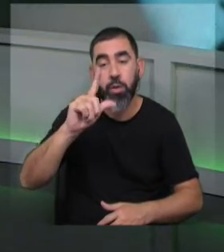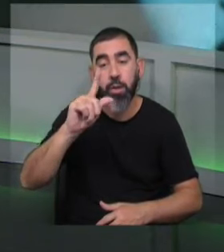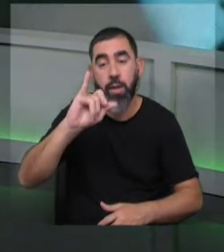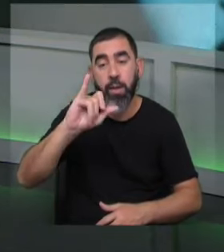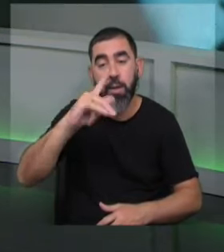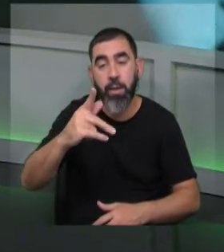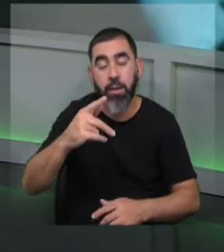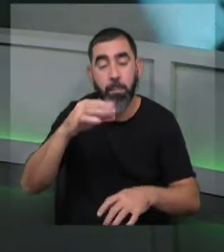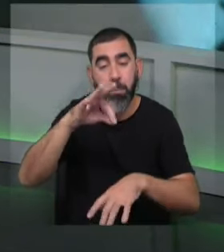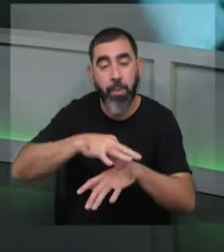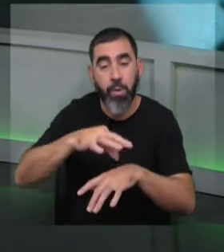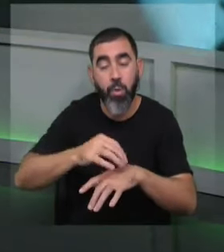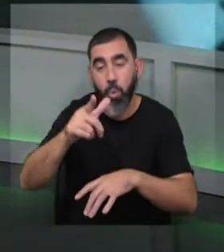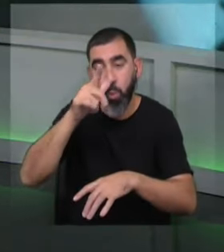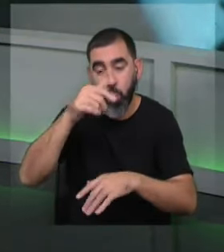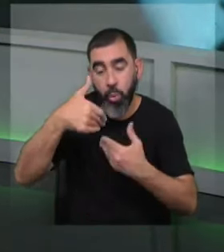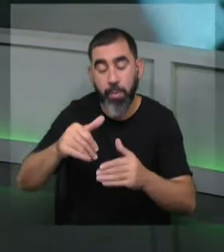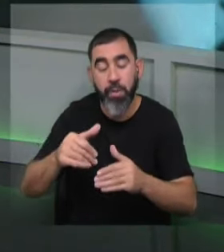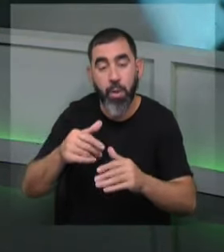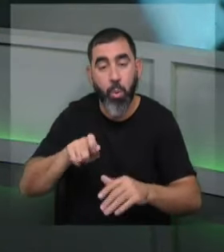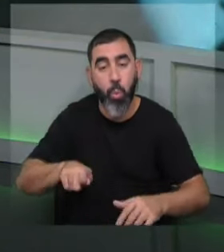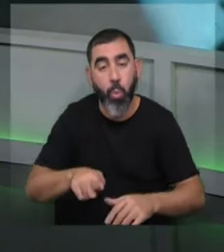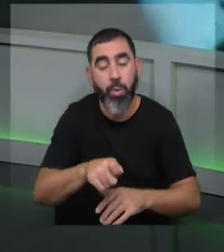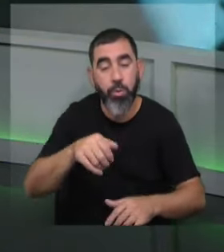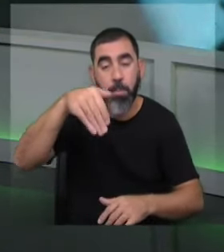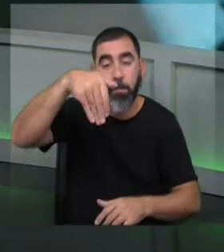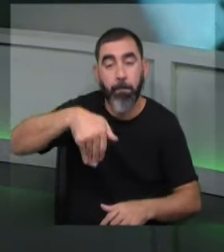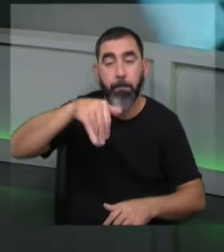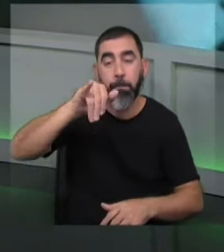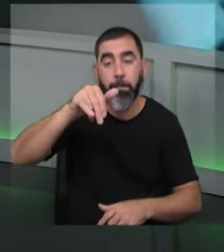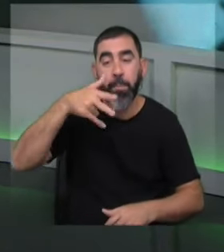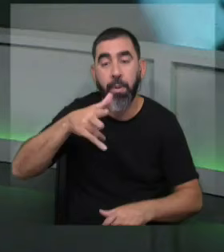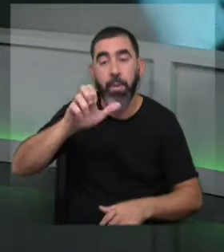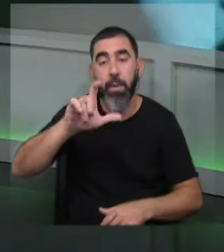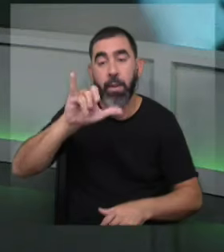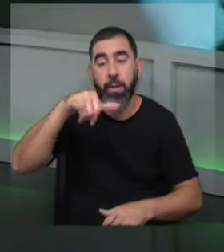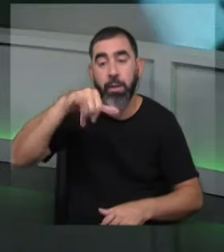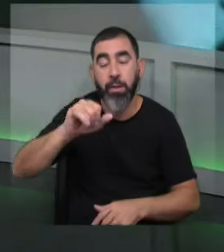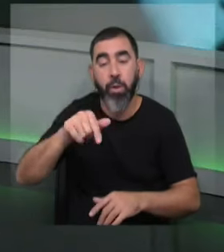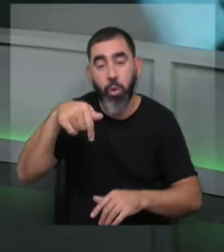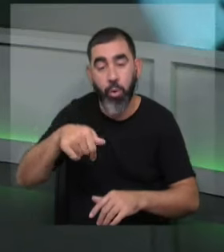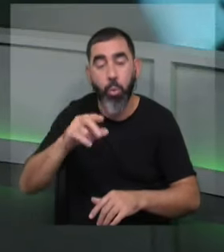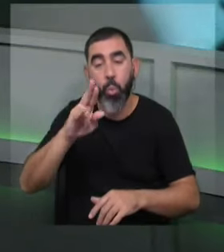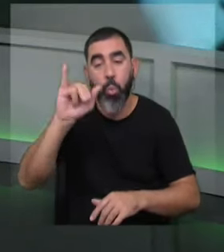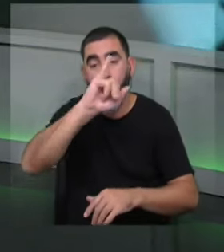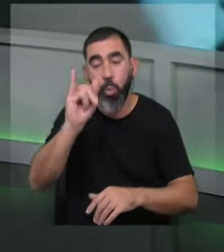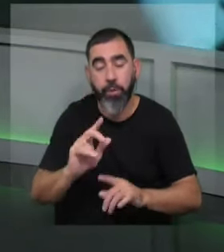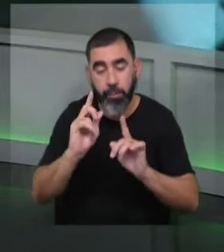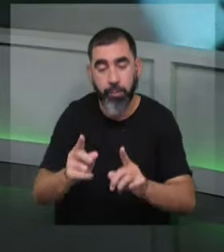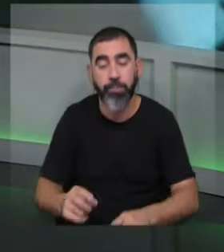comenzar el juicio oral y público sobre el caso Michelini Gutiérrez Ruiz. Esto lo dijo Percivales, entrevistado esta mañana en Ciudad Viva.